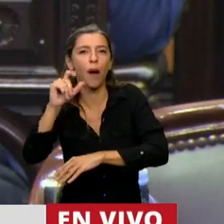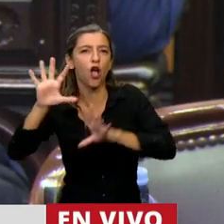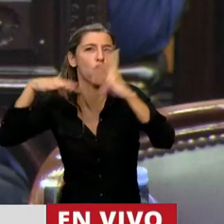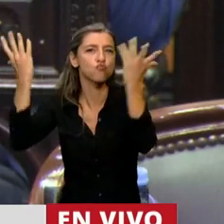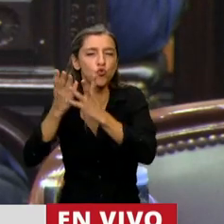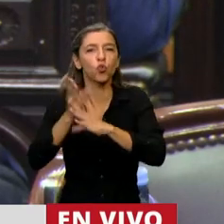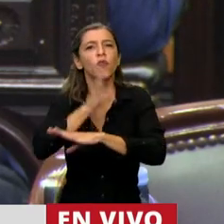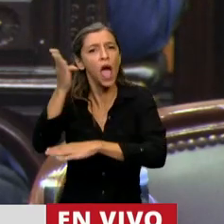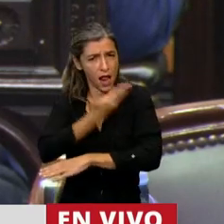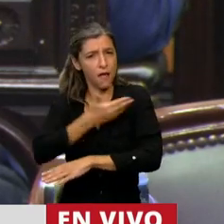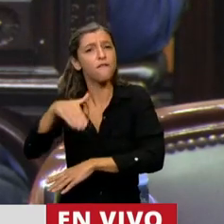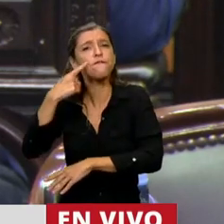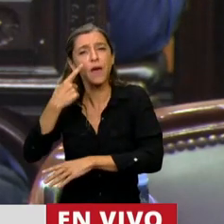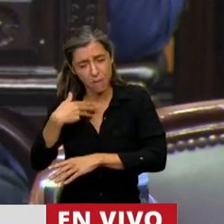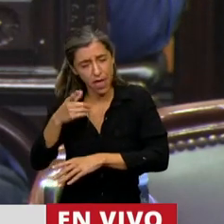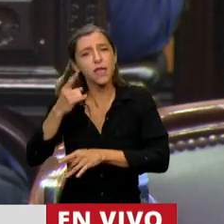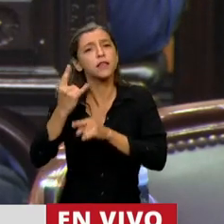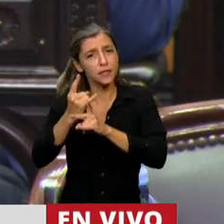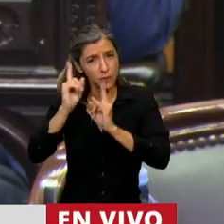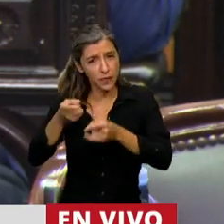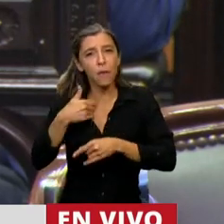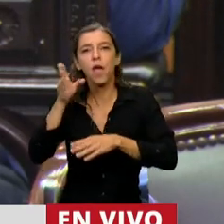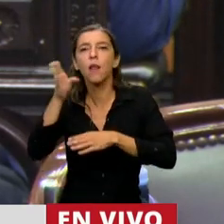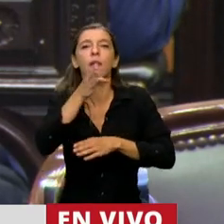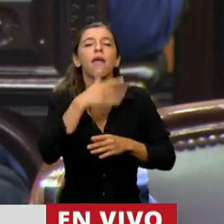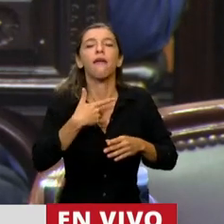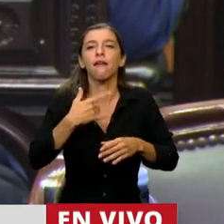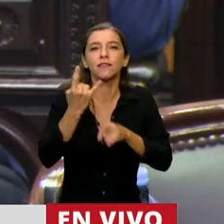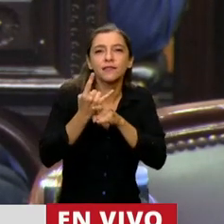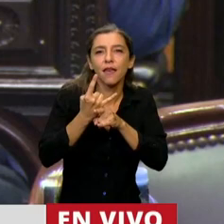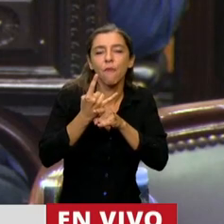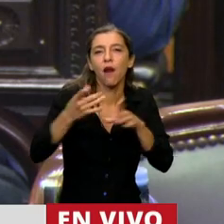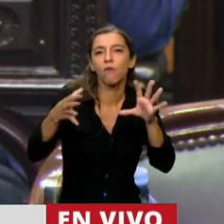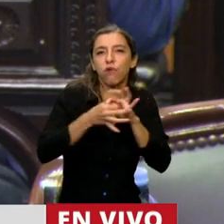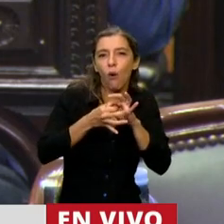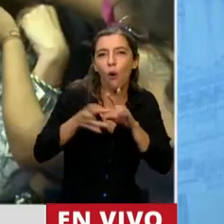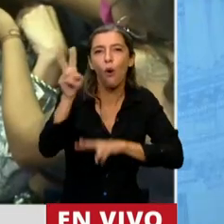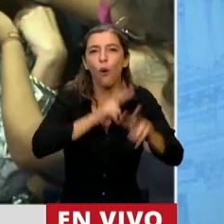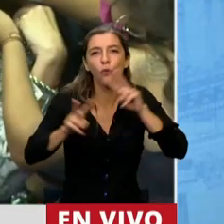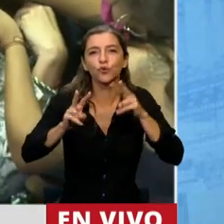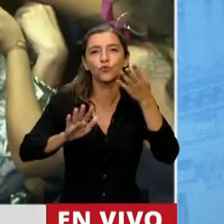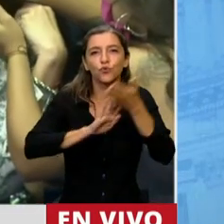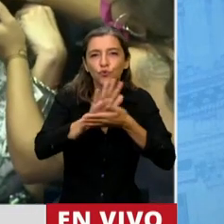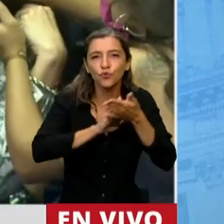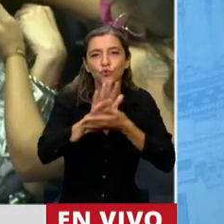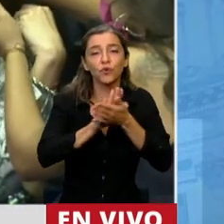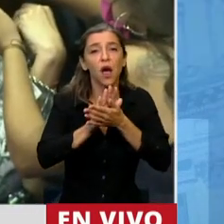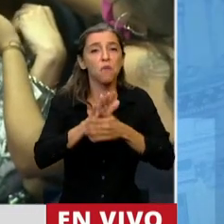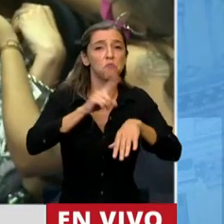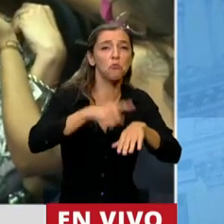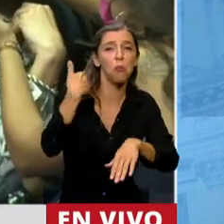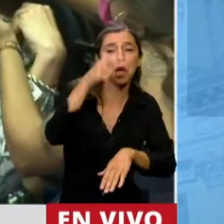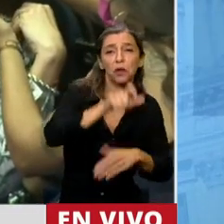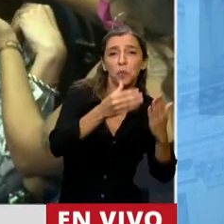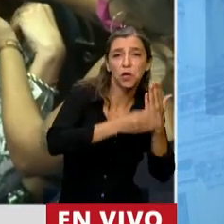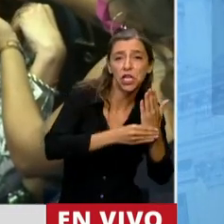iban al Fondo Monetario Internacional cuando se negociaba. Sea quien fuese el ministro, sea quien fuese